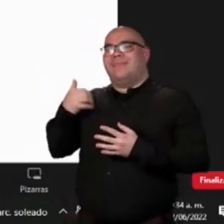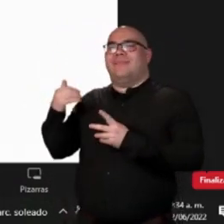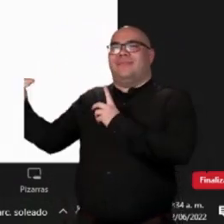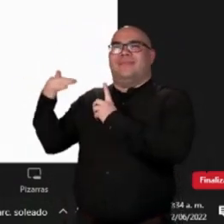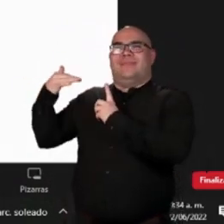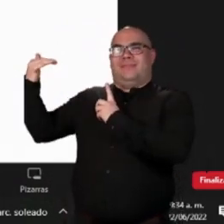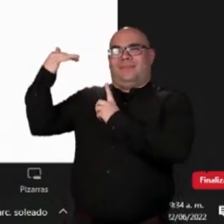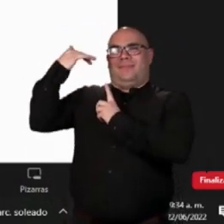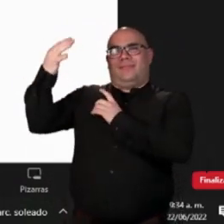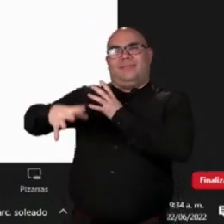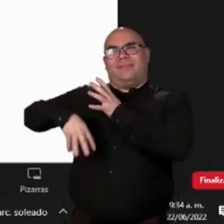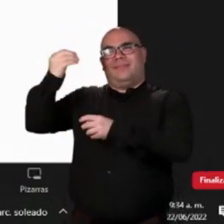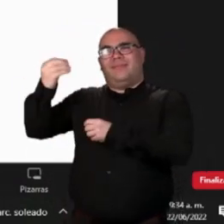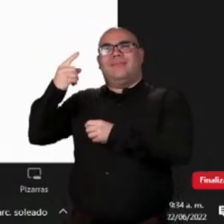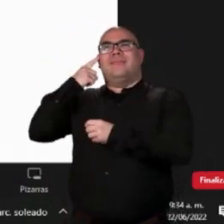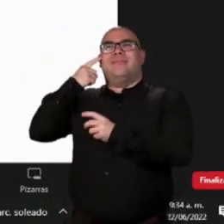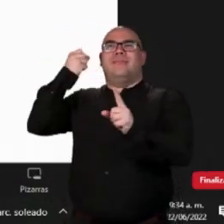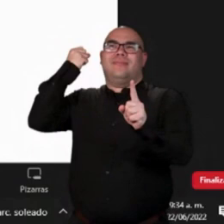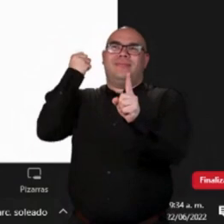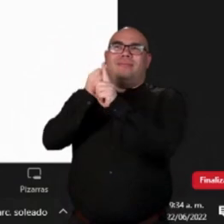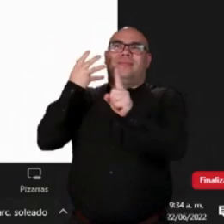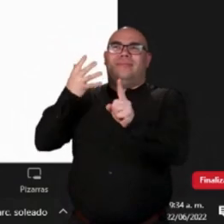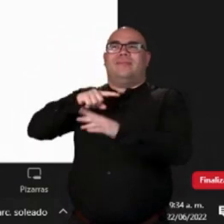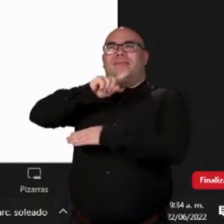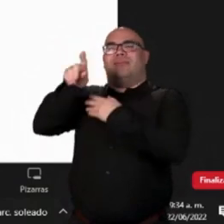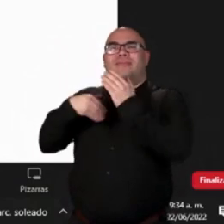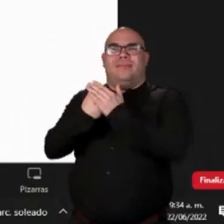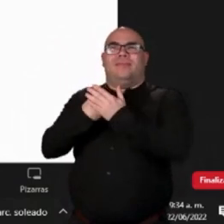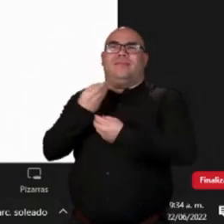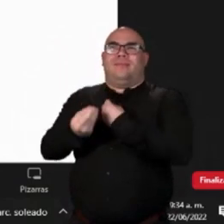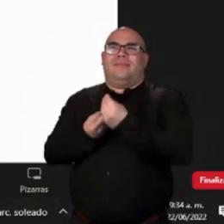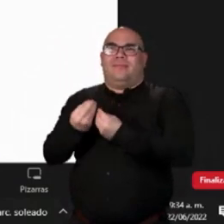alguna manera impactan en todo lo que hacemos.